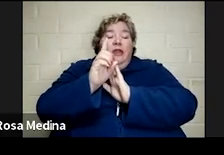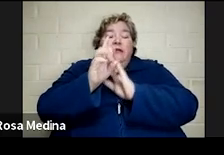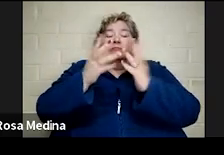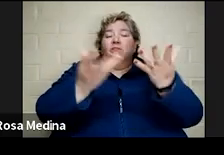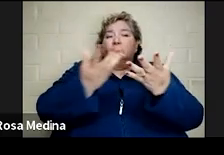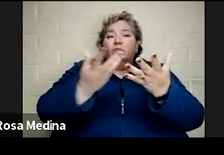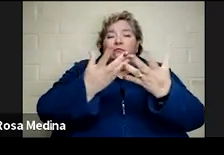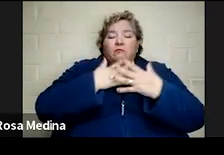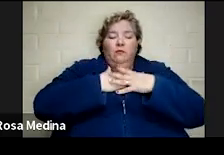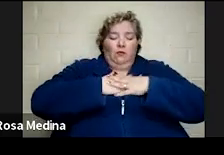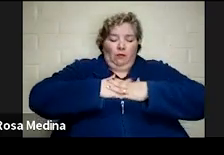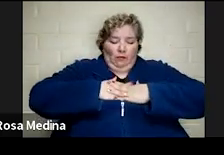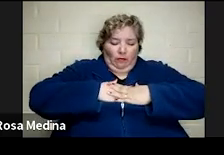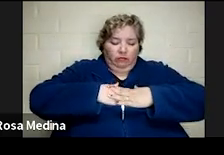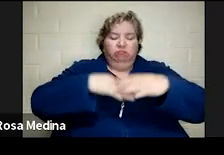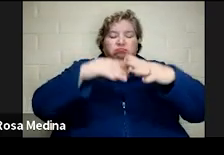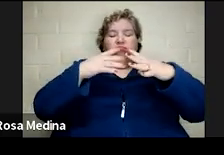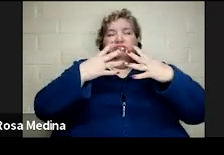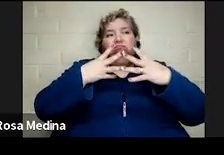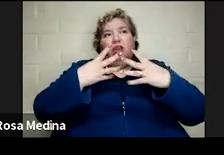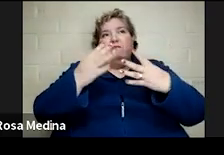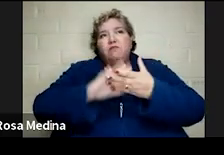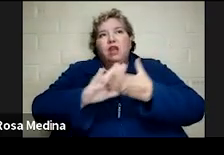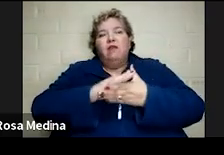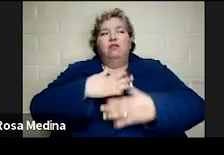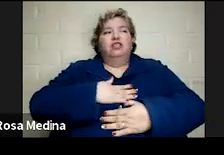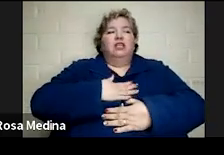tanto internos, como no sé, por ejemplo, tengo hambre, o